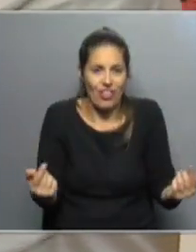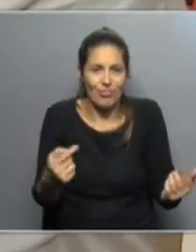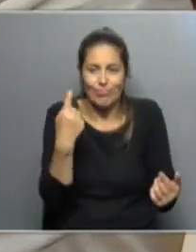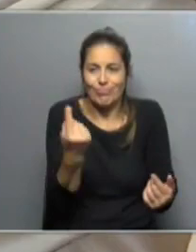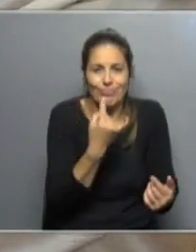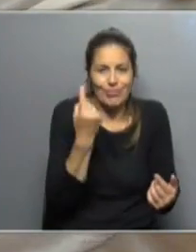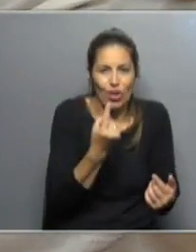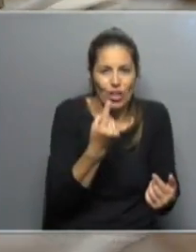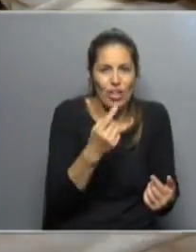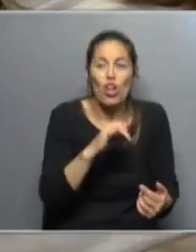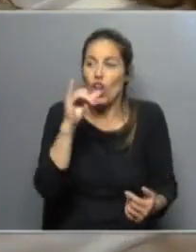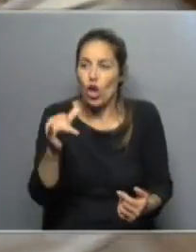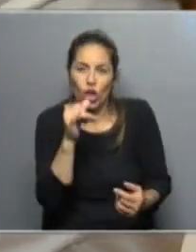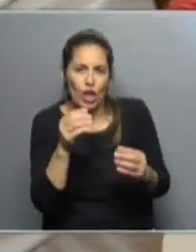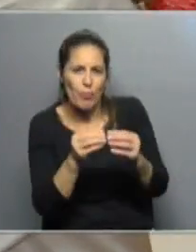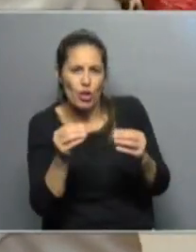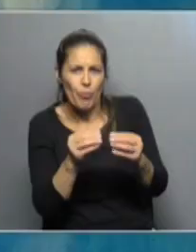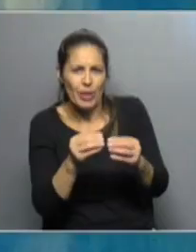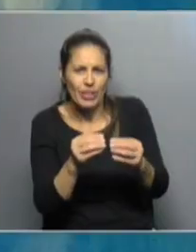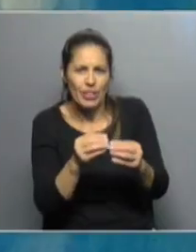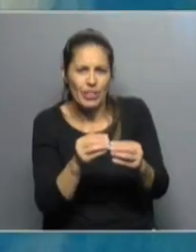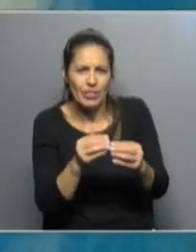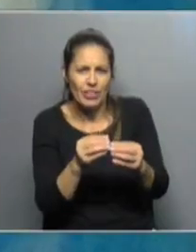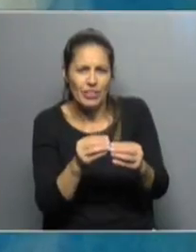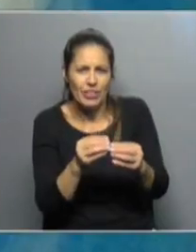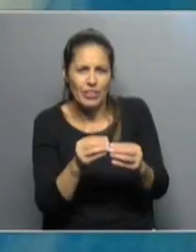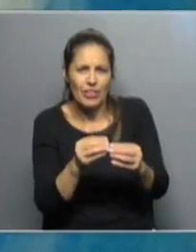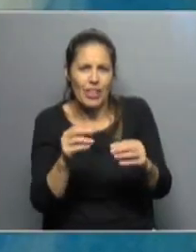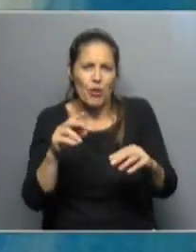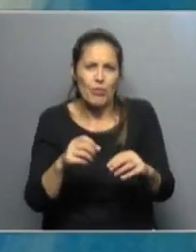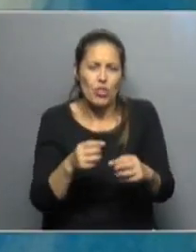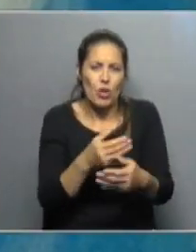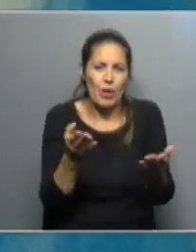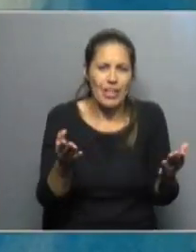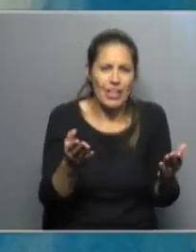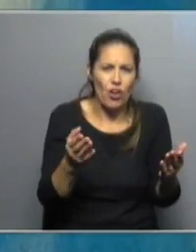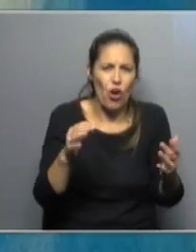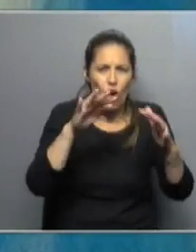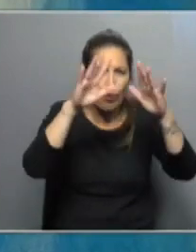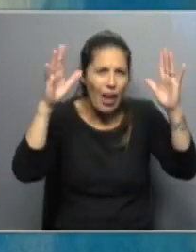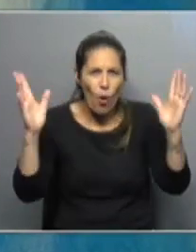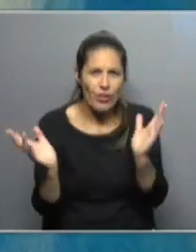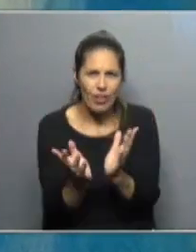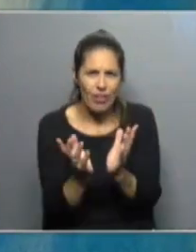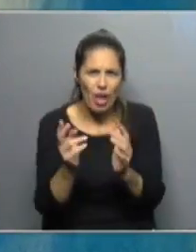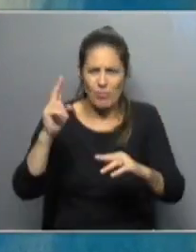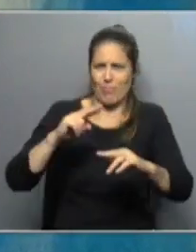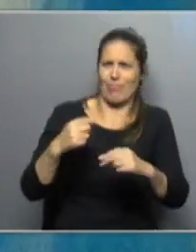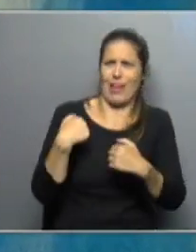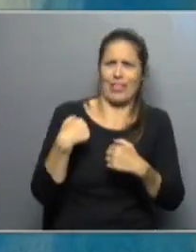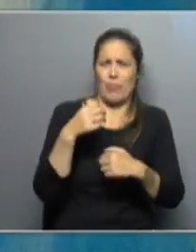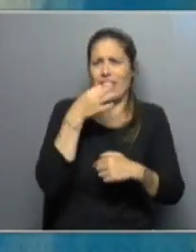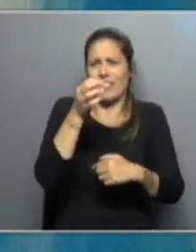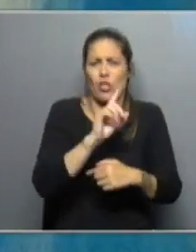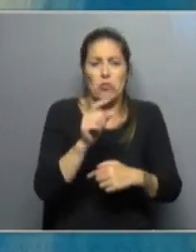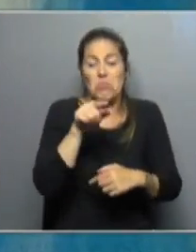vos sabés que comenté a mis compañeros, dije, pero me mata, la gente me mata. Yo aparezco con un desaparecido, una aureola, y me mata. Me dice, flaco,